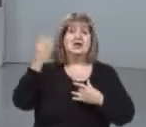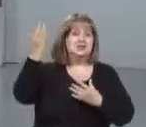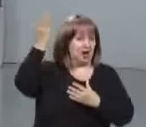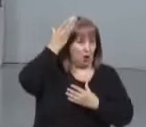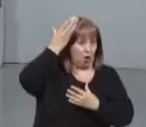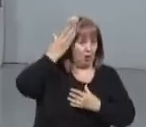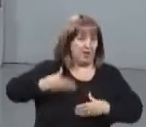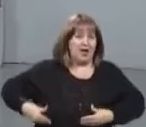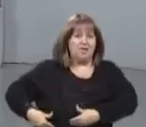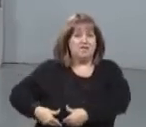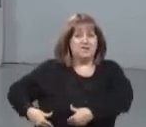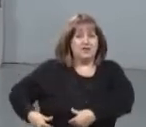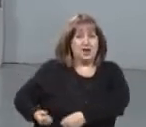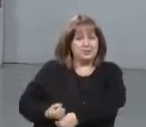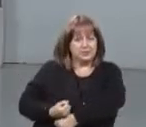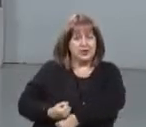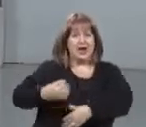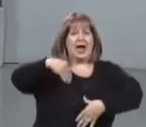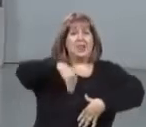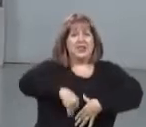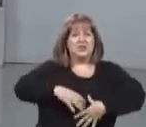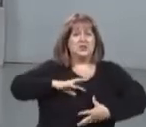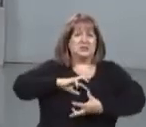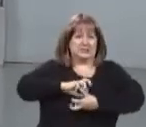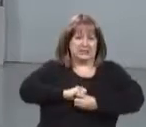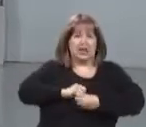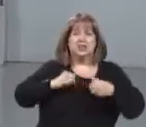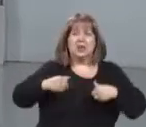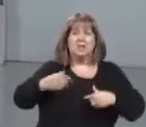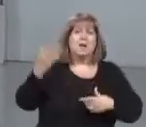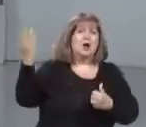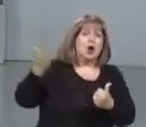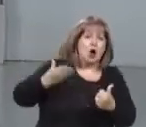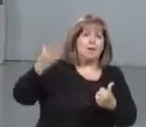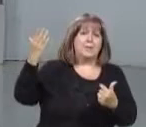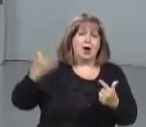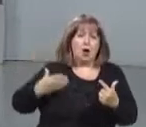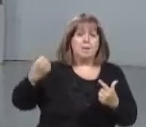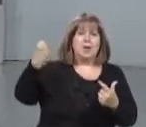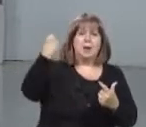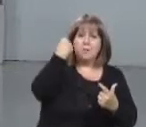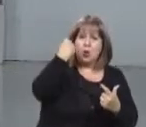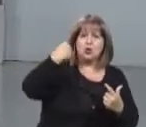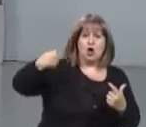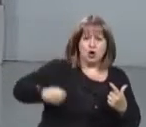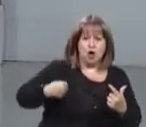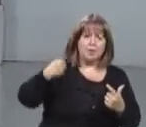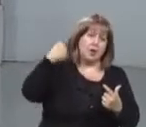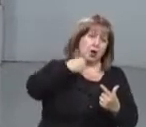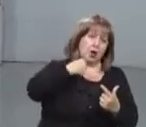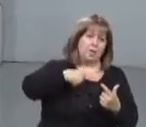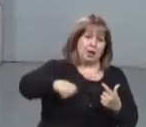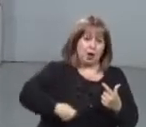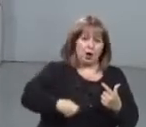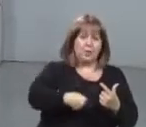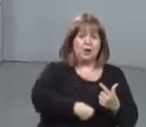cráneo, costillas fracturadas y los órganos internos dañados por los golpes que recibió, golpes de puño sobre todo, y